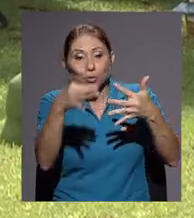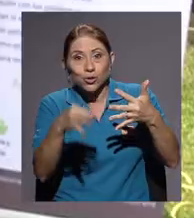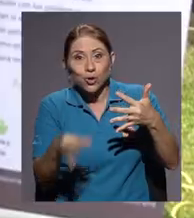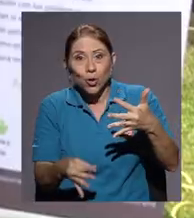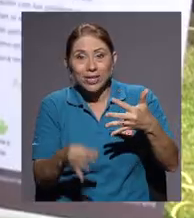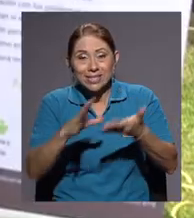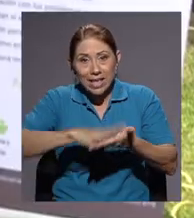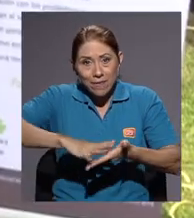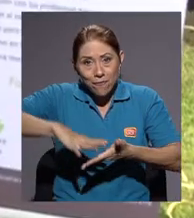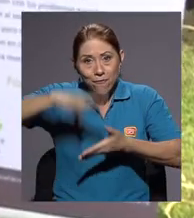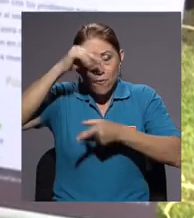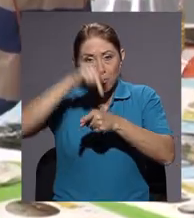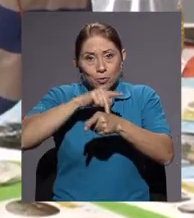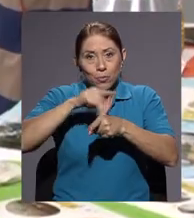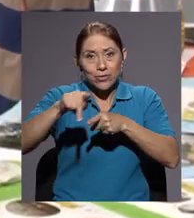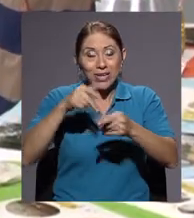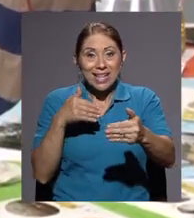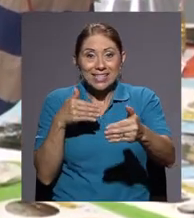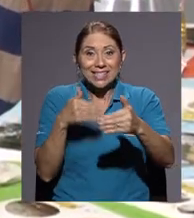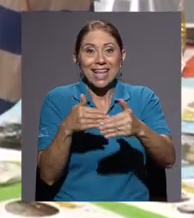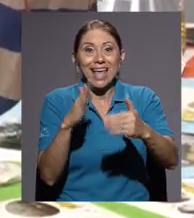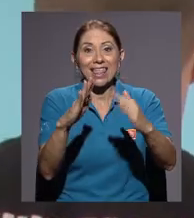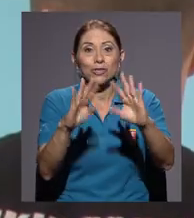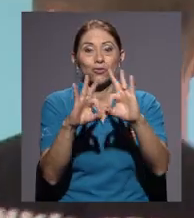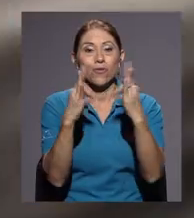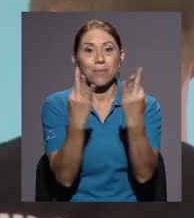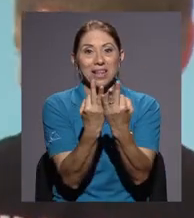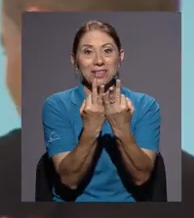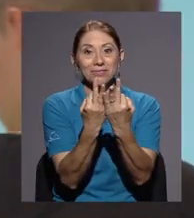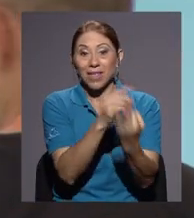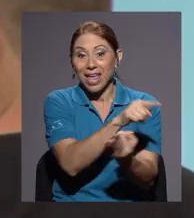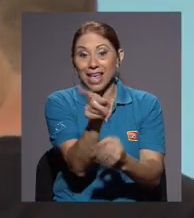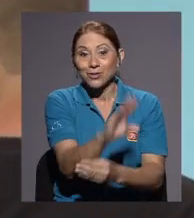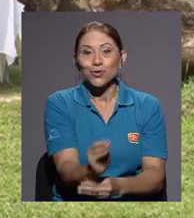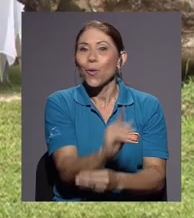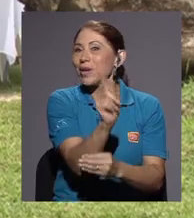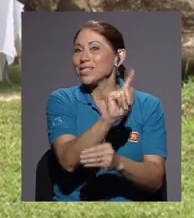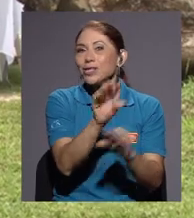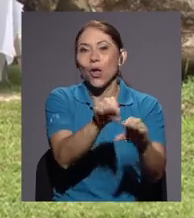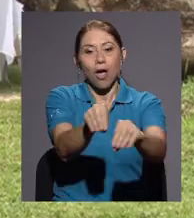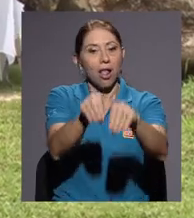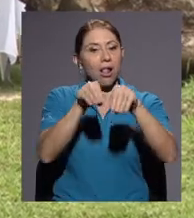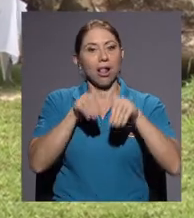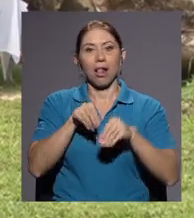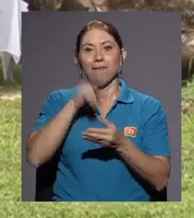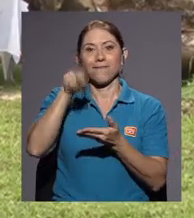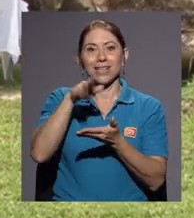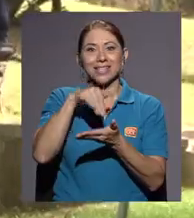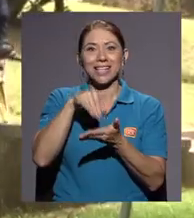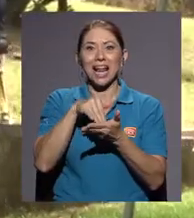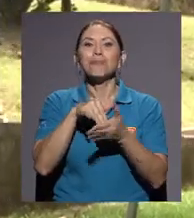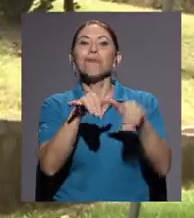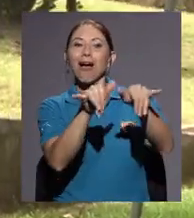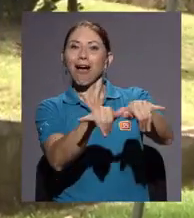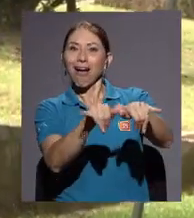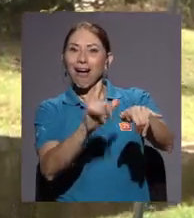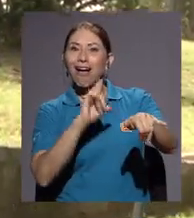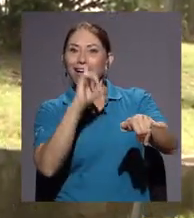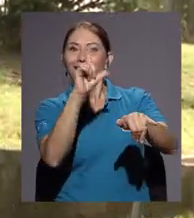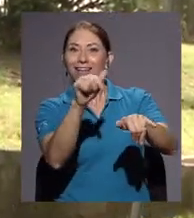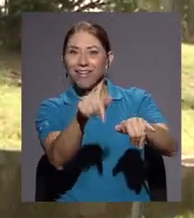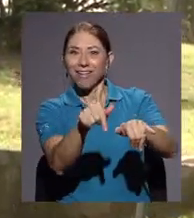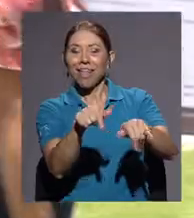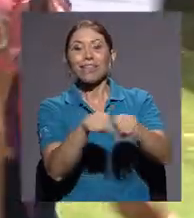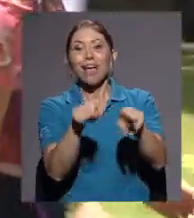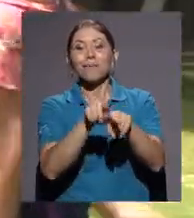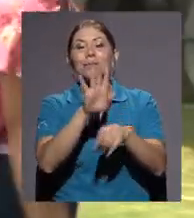cerca de sus hogares, lo que reduce la migración de los jóvenes hasta el Valle Central y promueve, además, sus aportes y